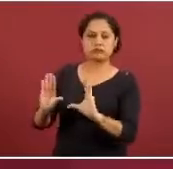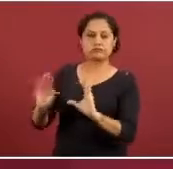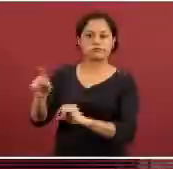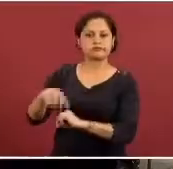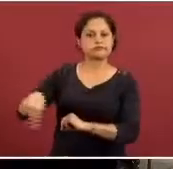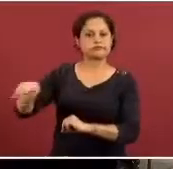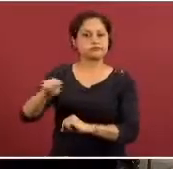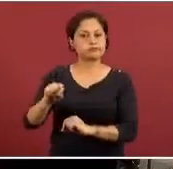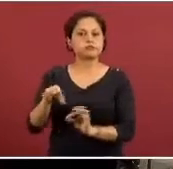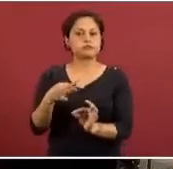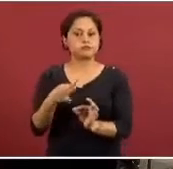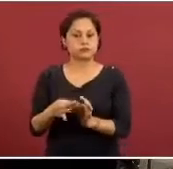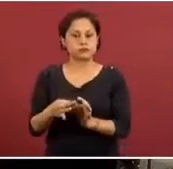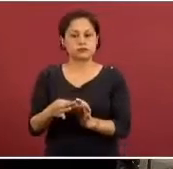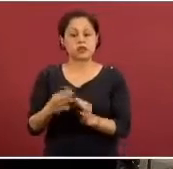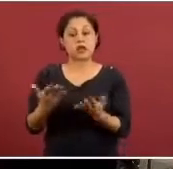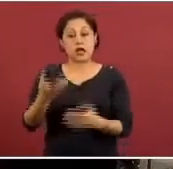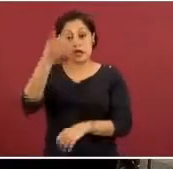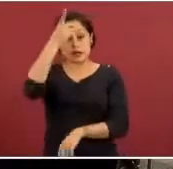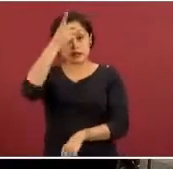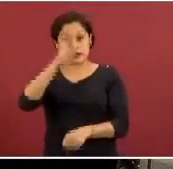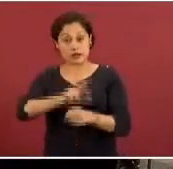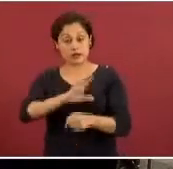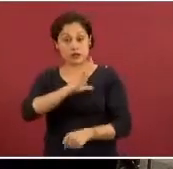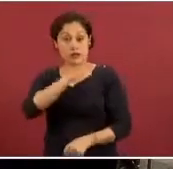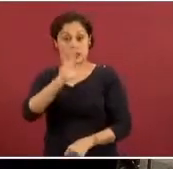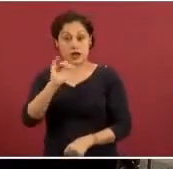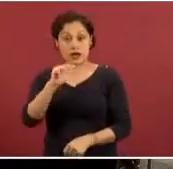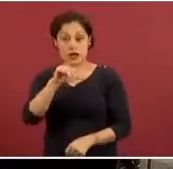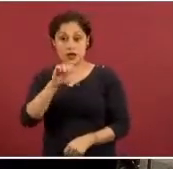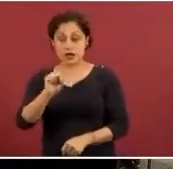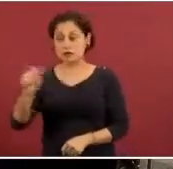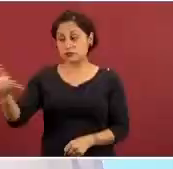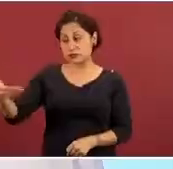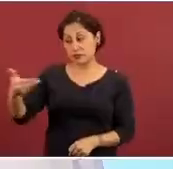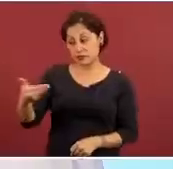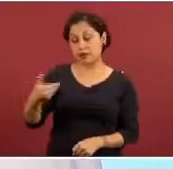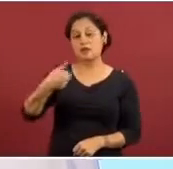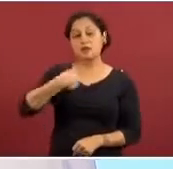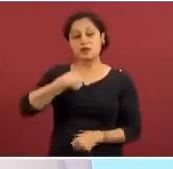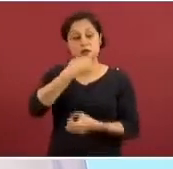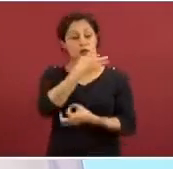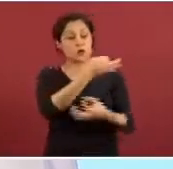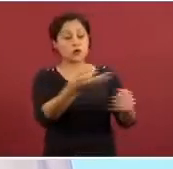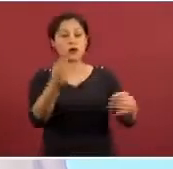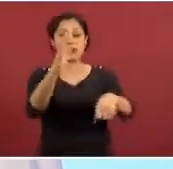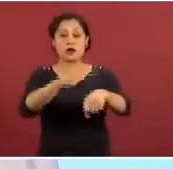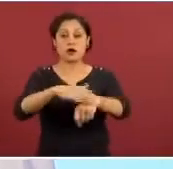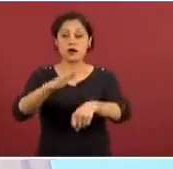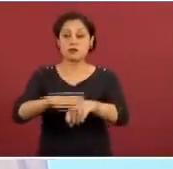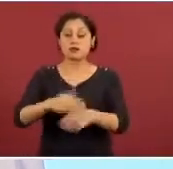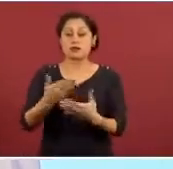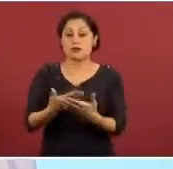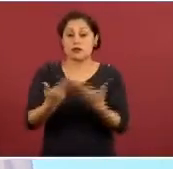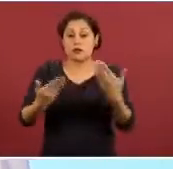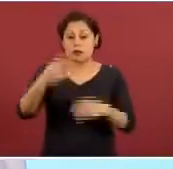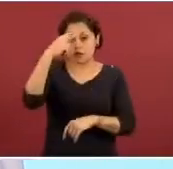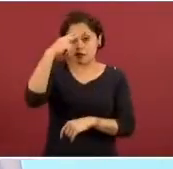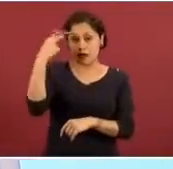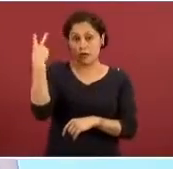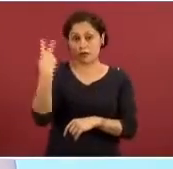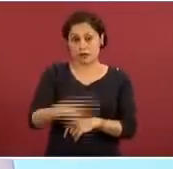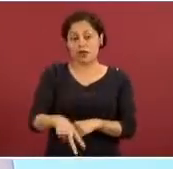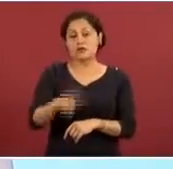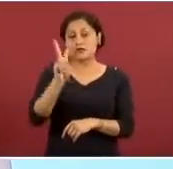Y me ha pedido el director general mencionarles que hoy que México atraviesa por una contingencia sanitaria de esta